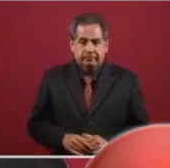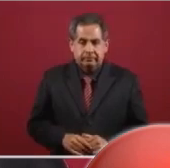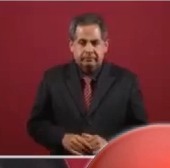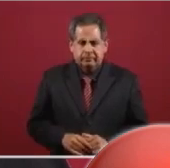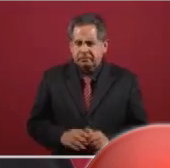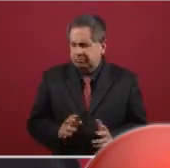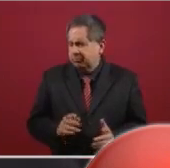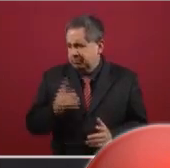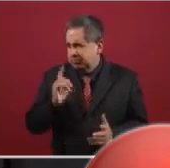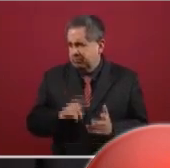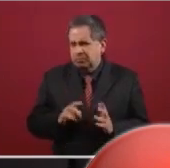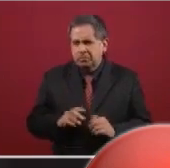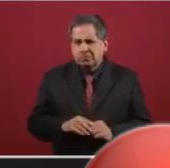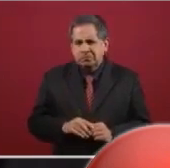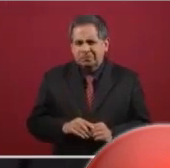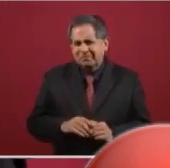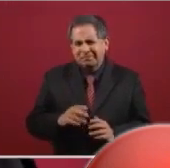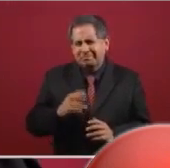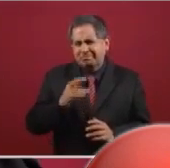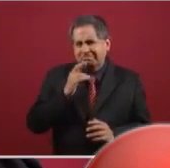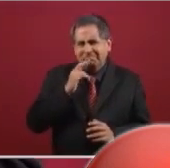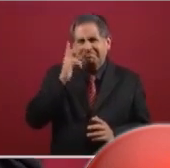si no es que de los